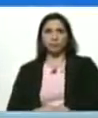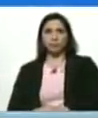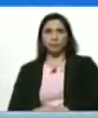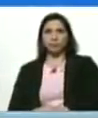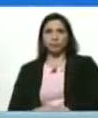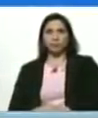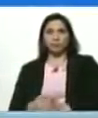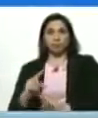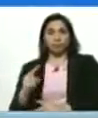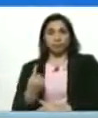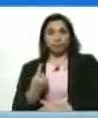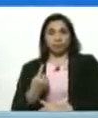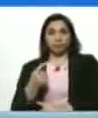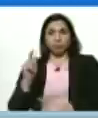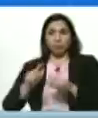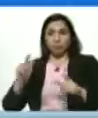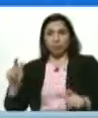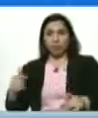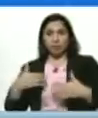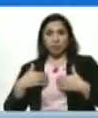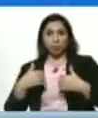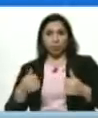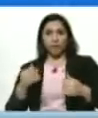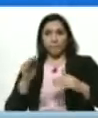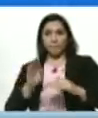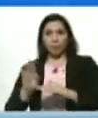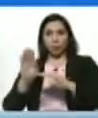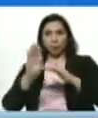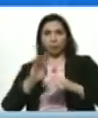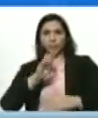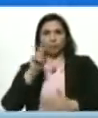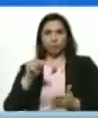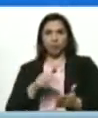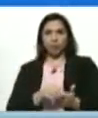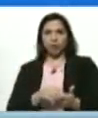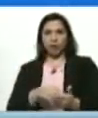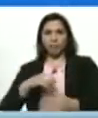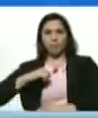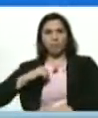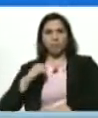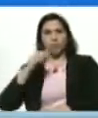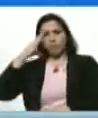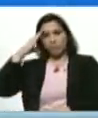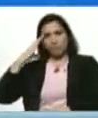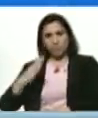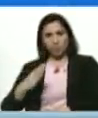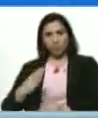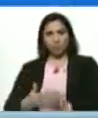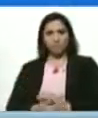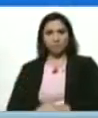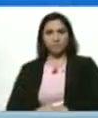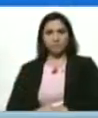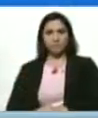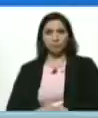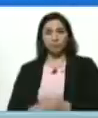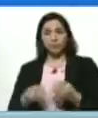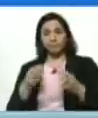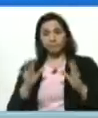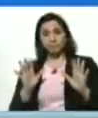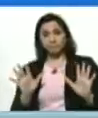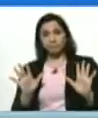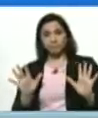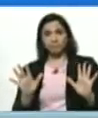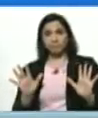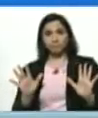se priorizó por el personal de seguridad de protección nacional policías militares y bueno